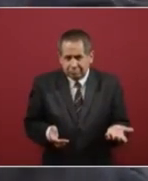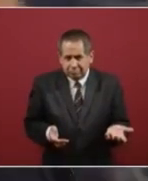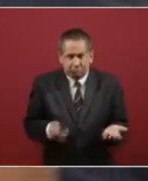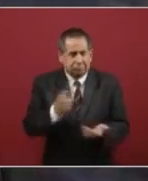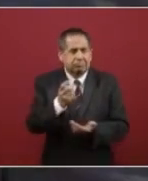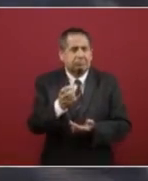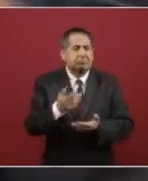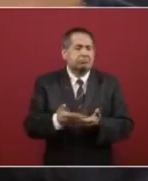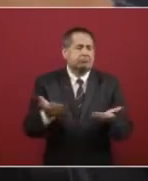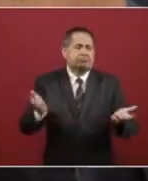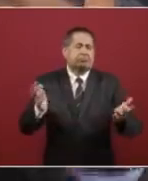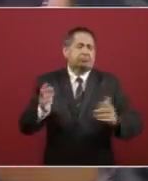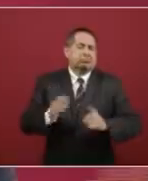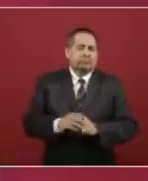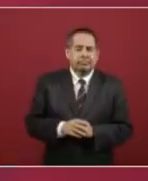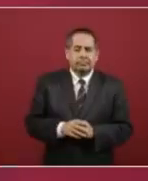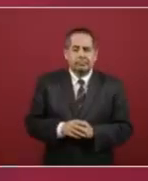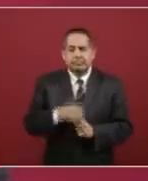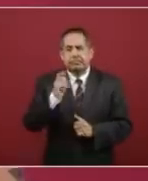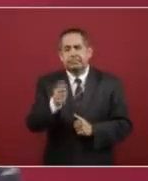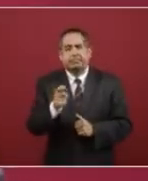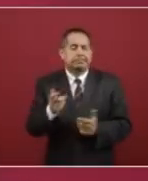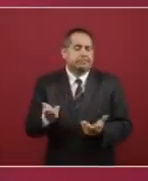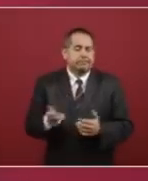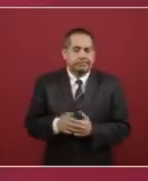Entonces, ahora se